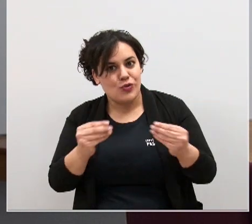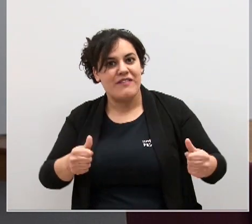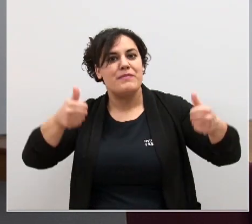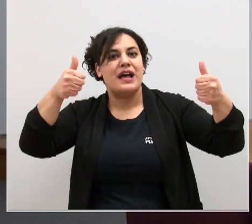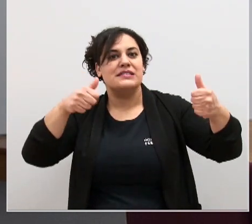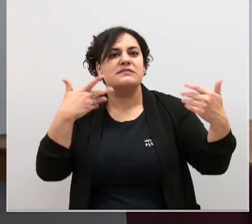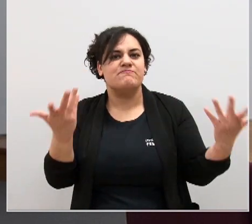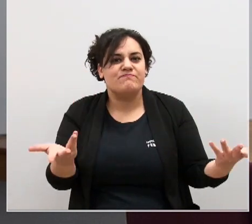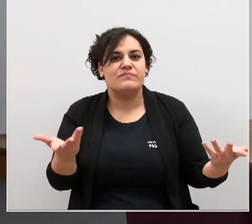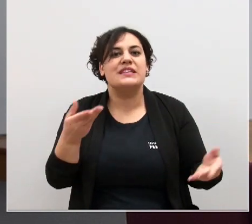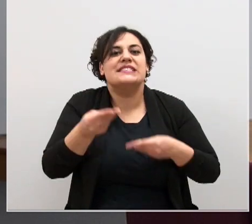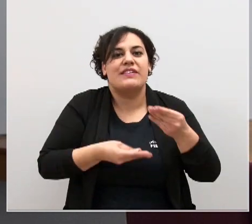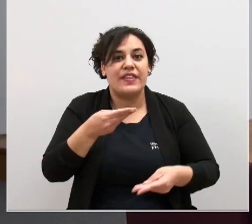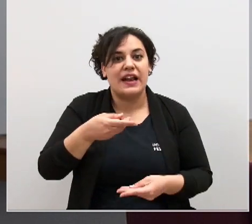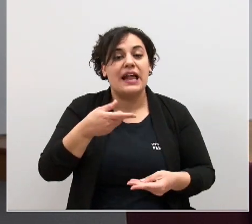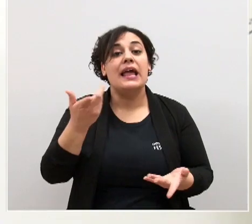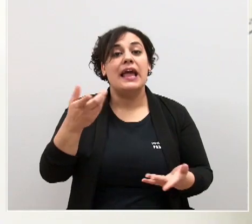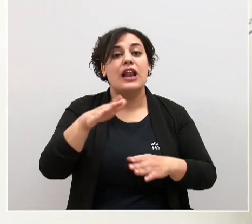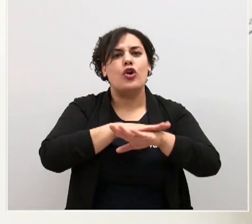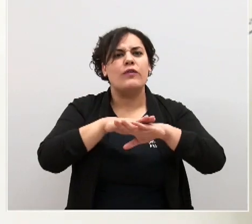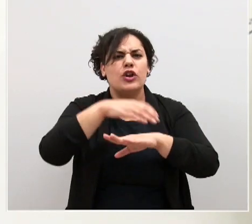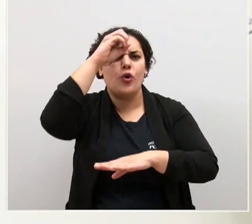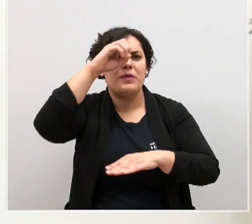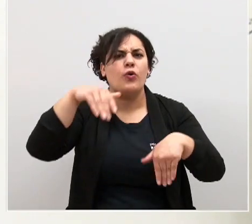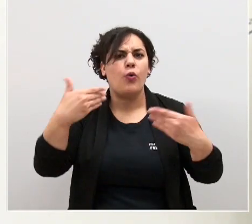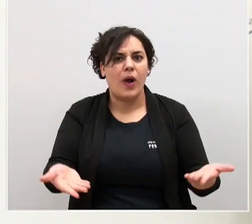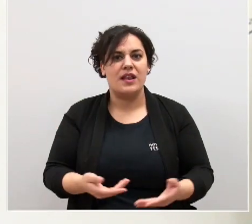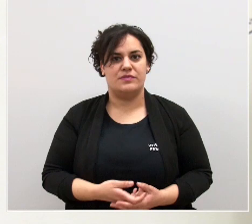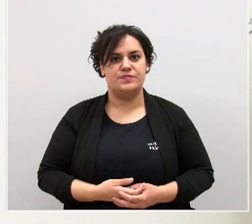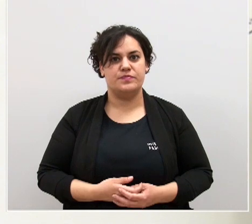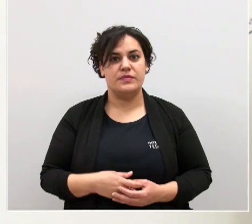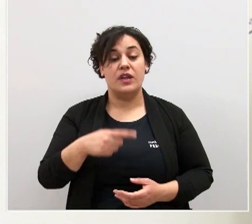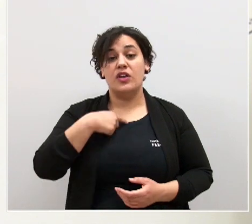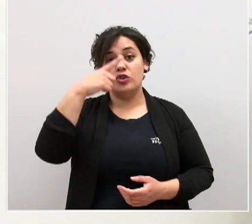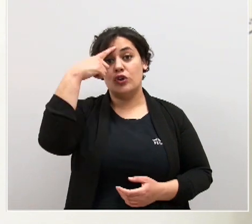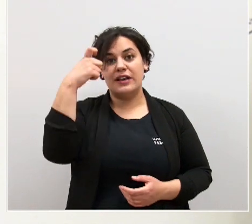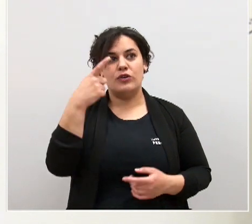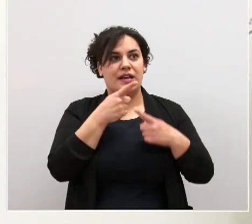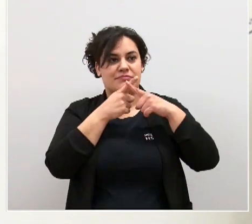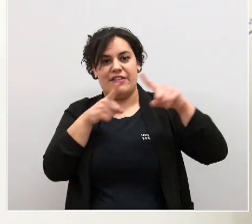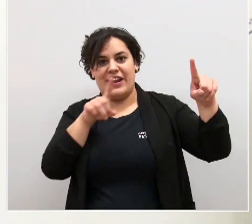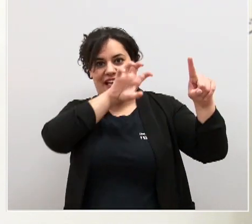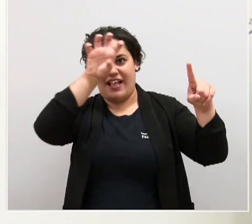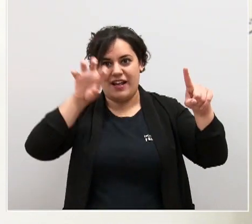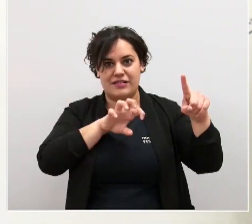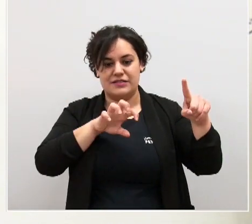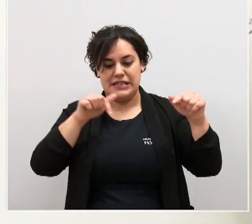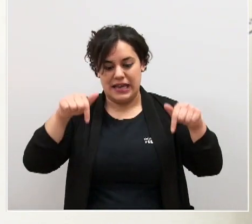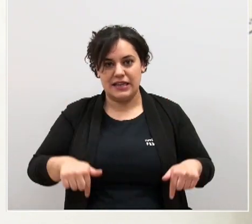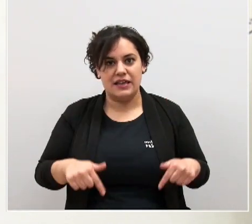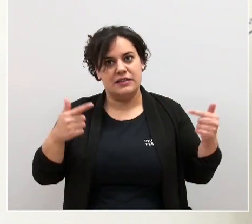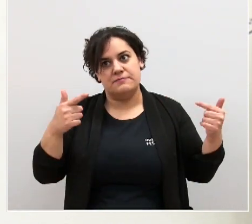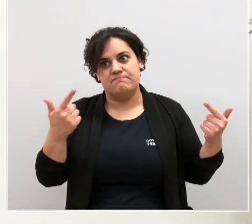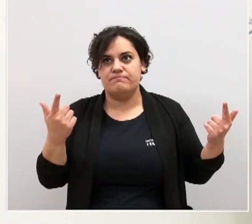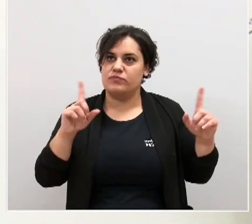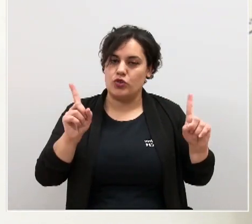la posición del Gobierno en este asunto? Pues, yo creo que la disparidad no es tanto en las medidas de desescalamiento.